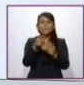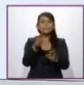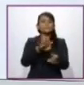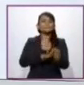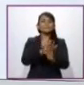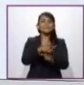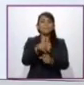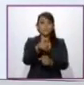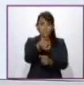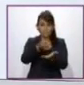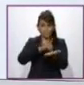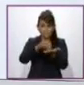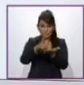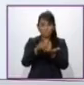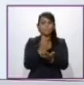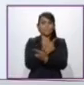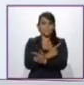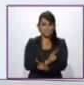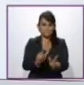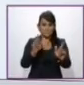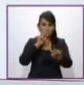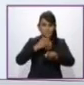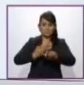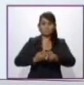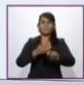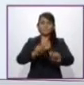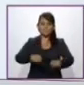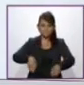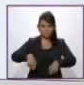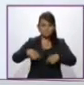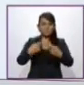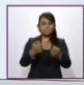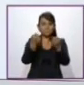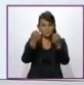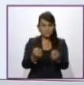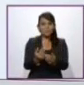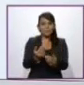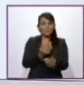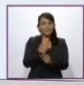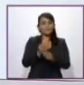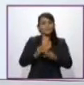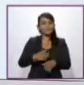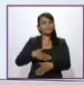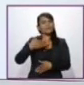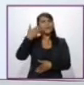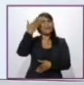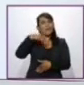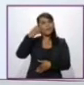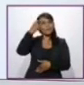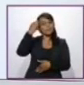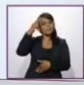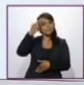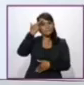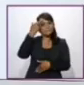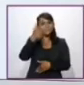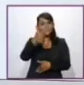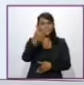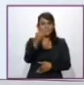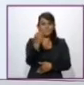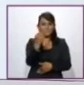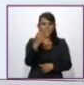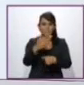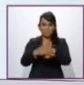derecho libre, responsable, seguro y bien informado y vote el próximo 6 de junio. Lucero. Así